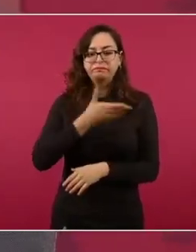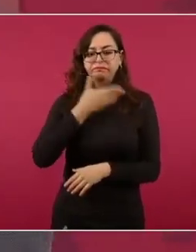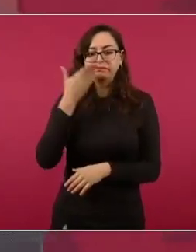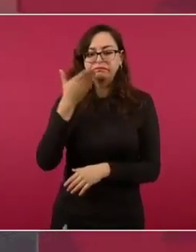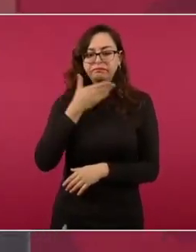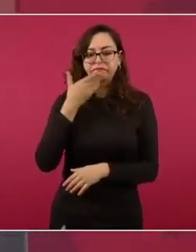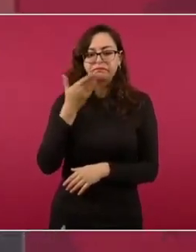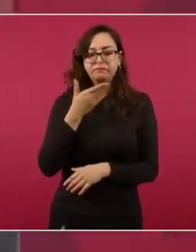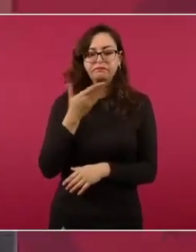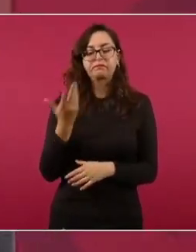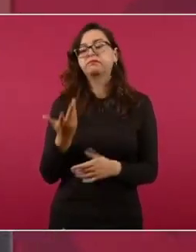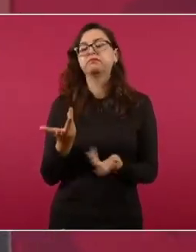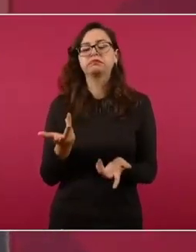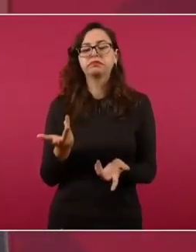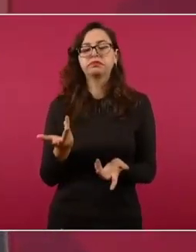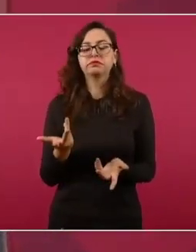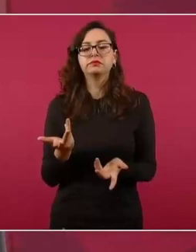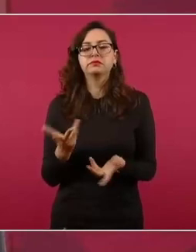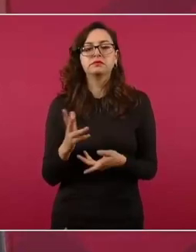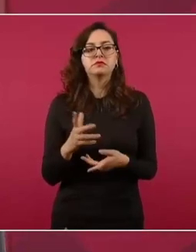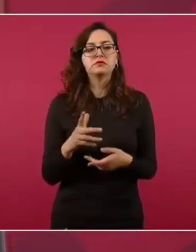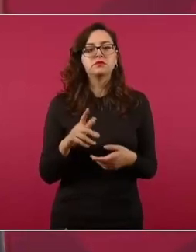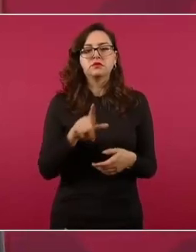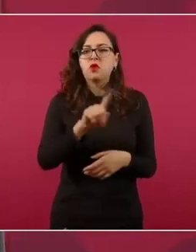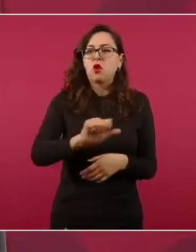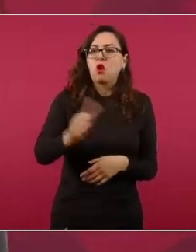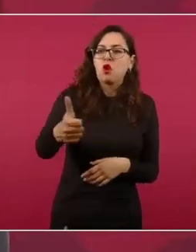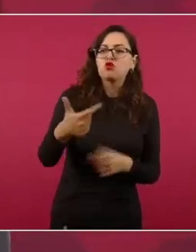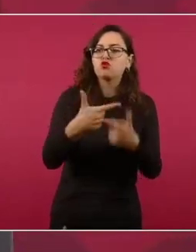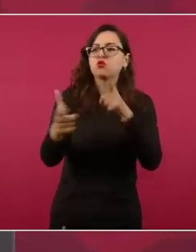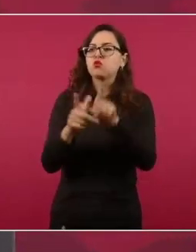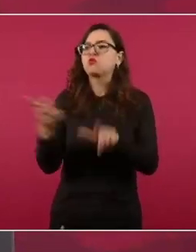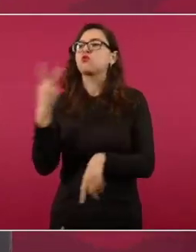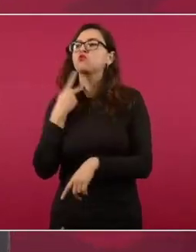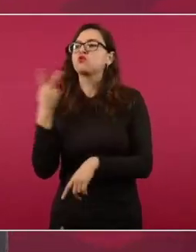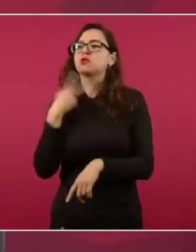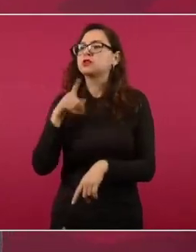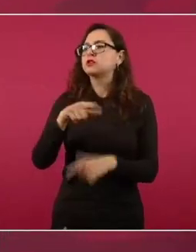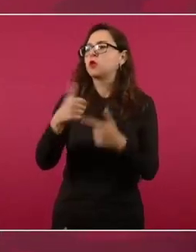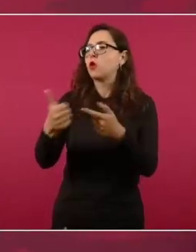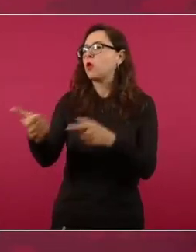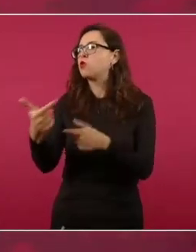espiar a los opositores, a periodistas,